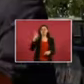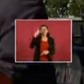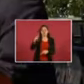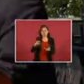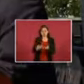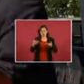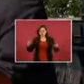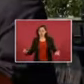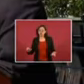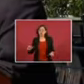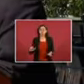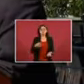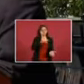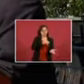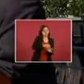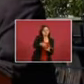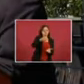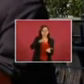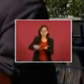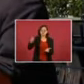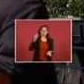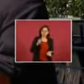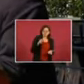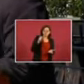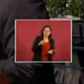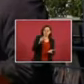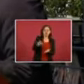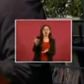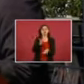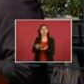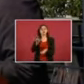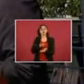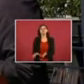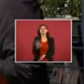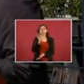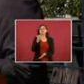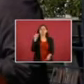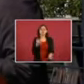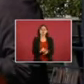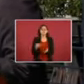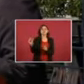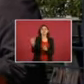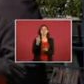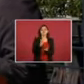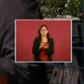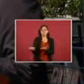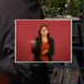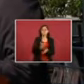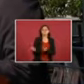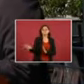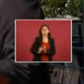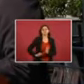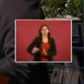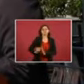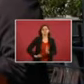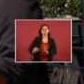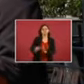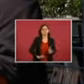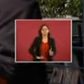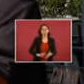parcela recibe un apoyo de 5,000 pesos mensuales.